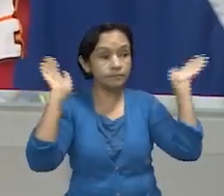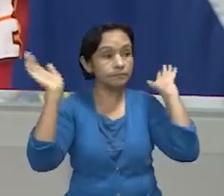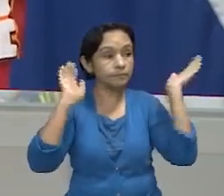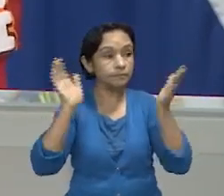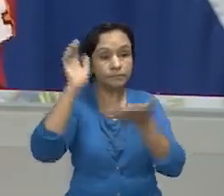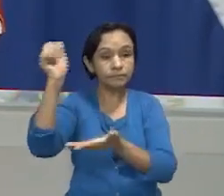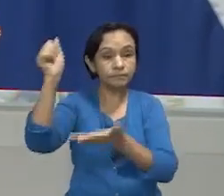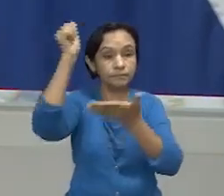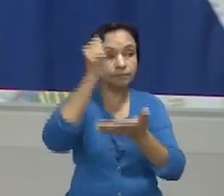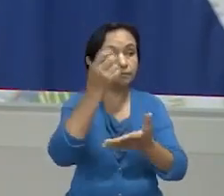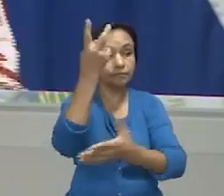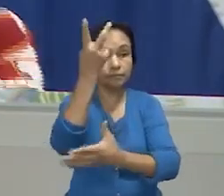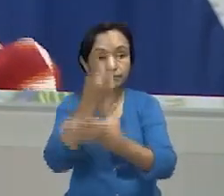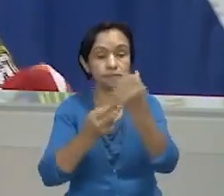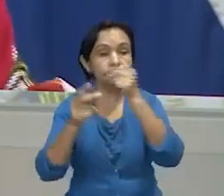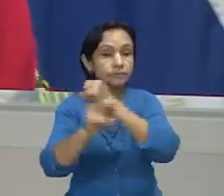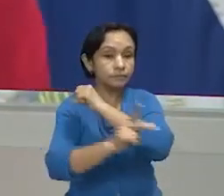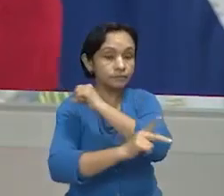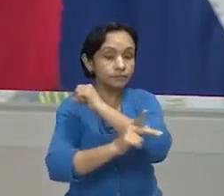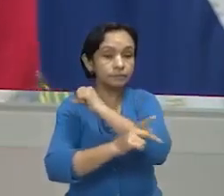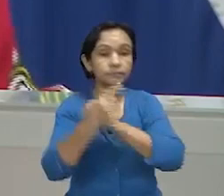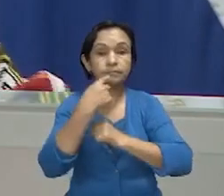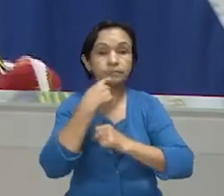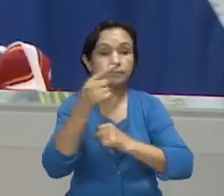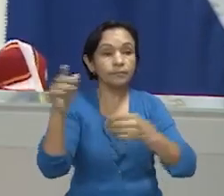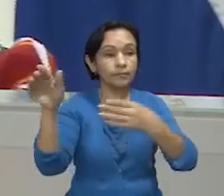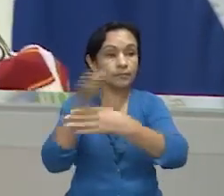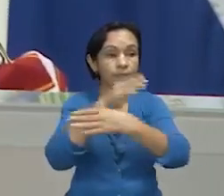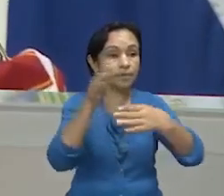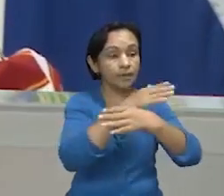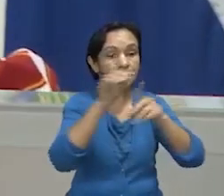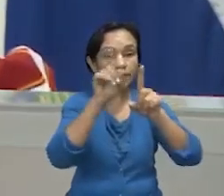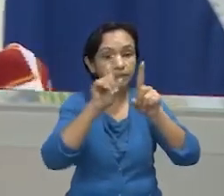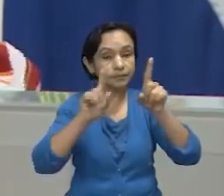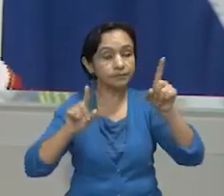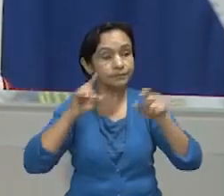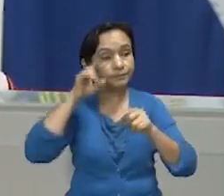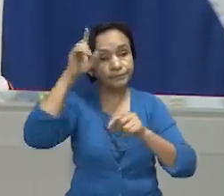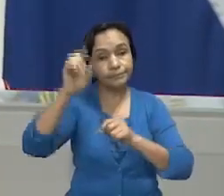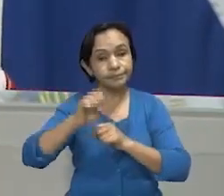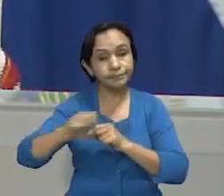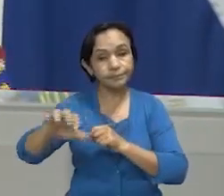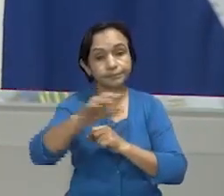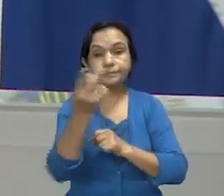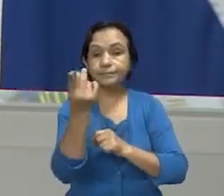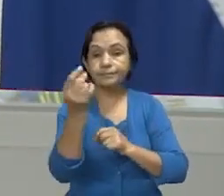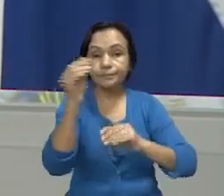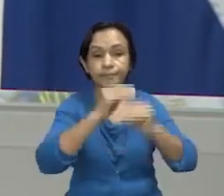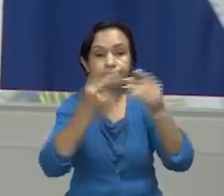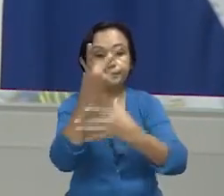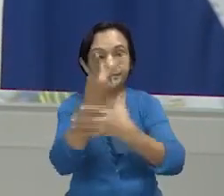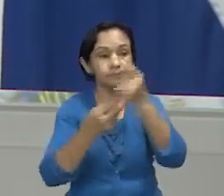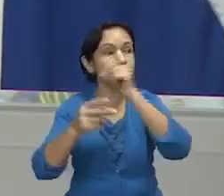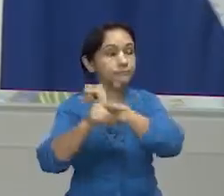la inversión entre ambos países, considerando los diferentes niveles de desarrollo social y económico de las